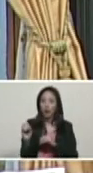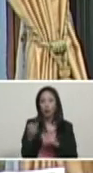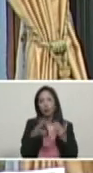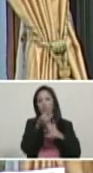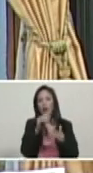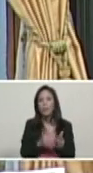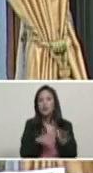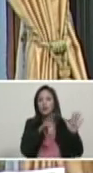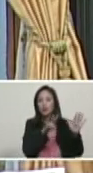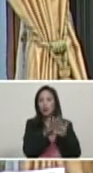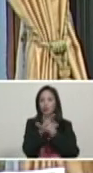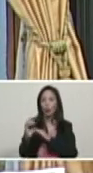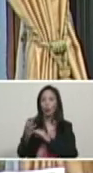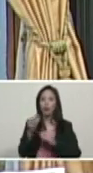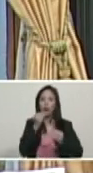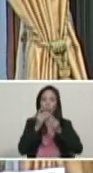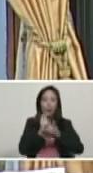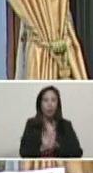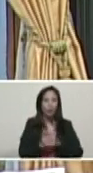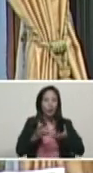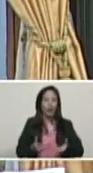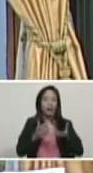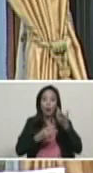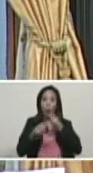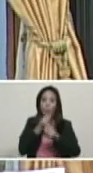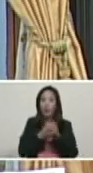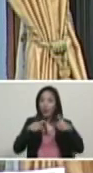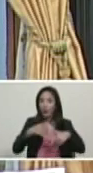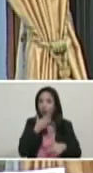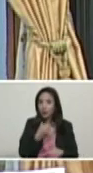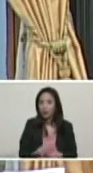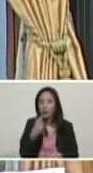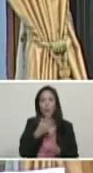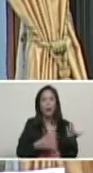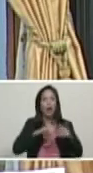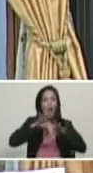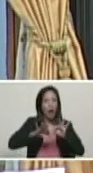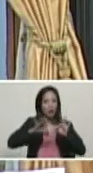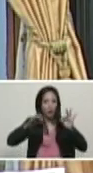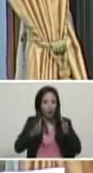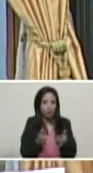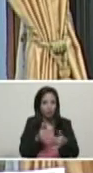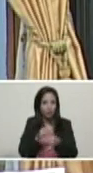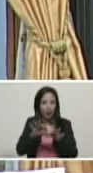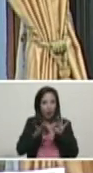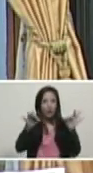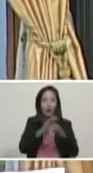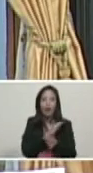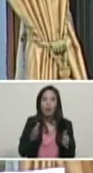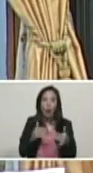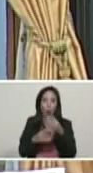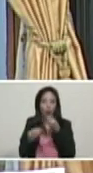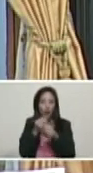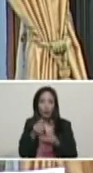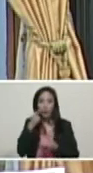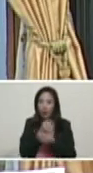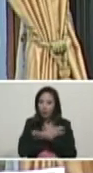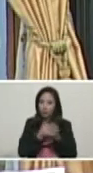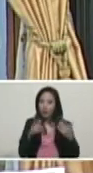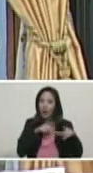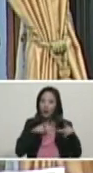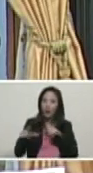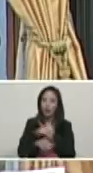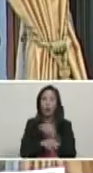3.750 toneladas de alimentos navideños para la hallaca de los CLAP. Así que tenemos garantizado el pernil y